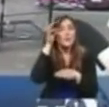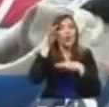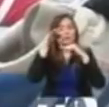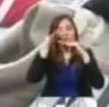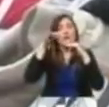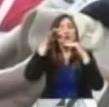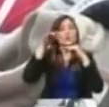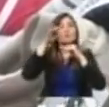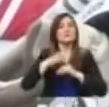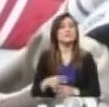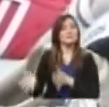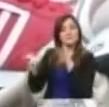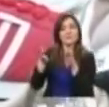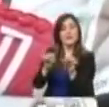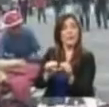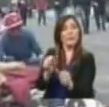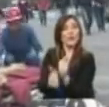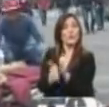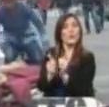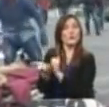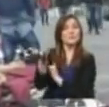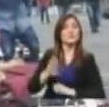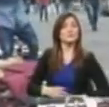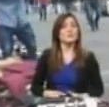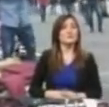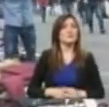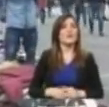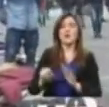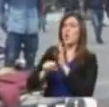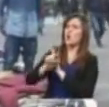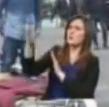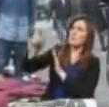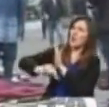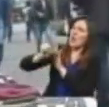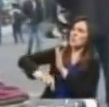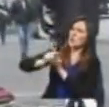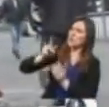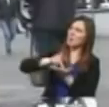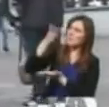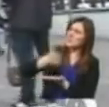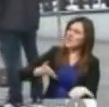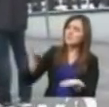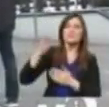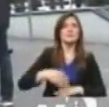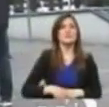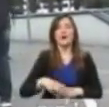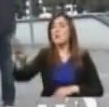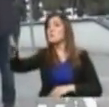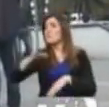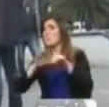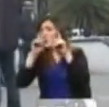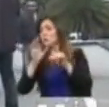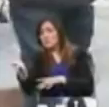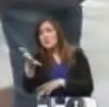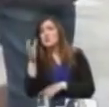uña. Zapatos deportivos. Zapatilla importada, mitad de precio. Yo por este lado, amigo, hacer que se pregunte sin compromiso qué